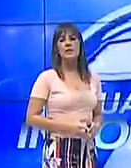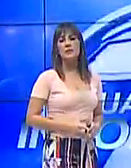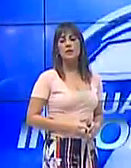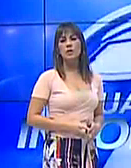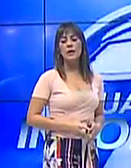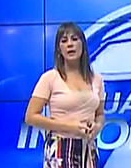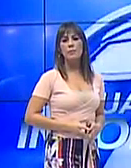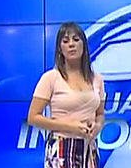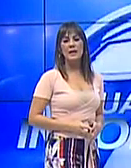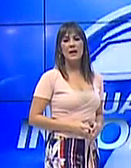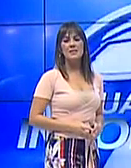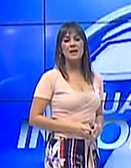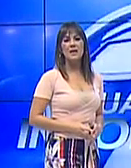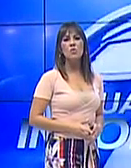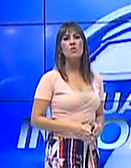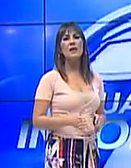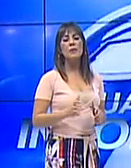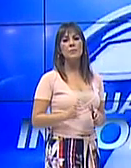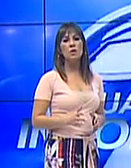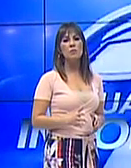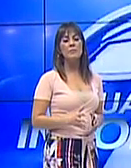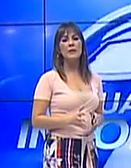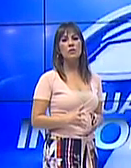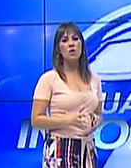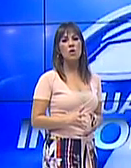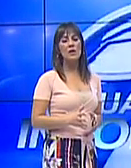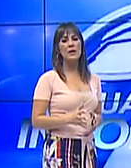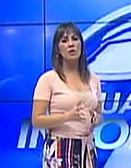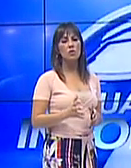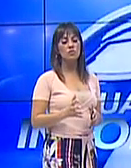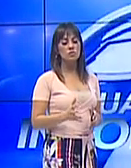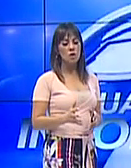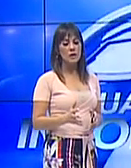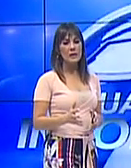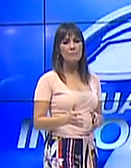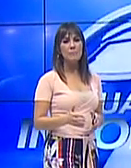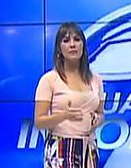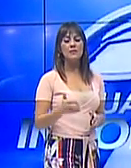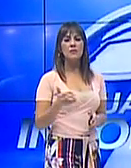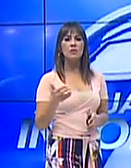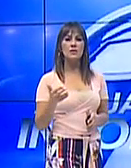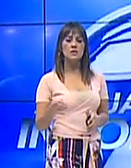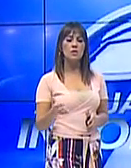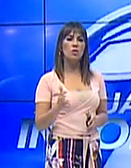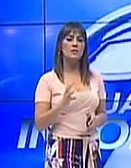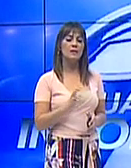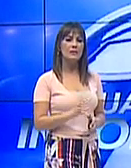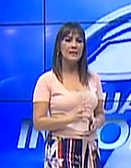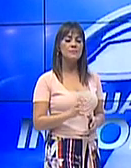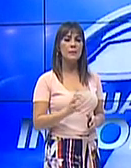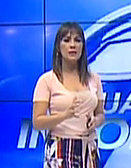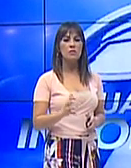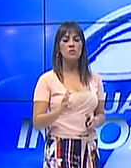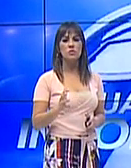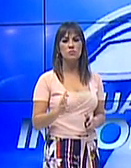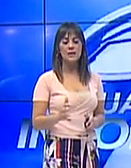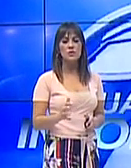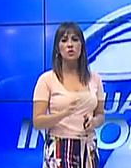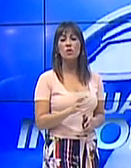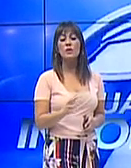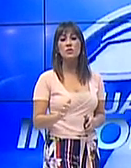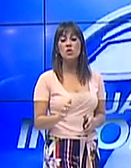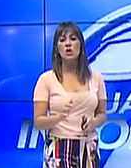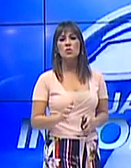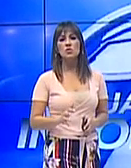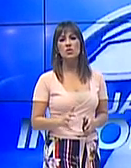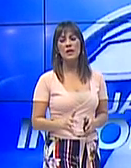Nos vamos al interior de la República, ya que un camión perdió el control, impactando así contra tres vehículos más.